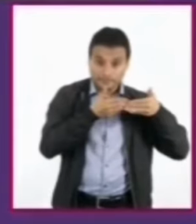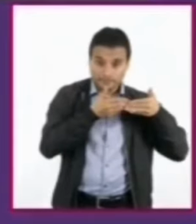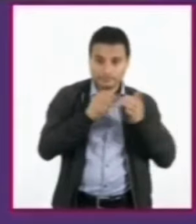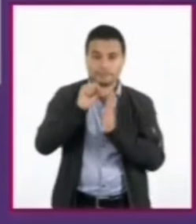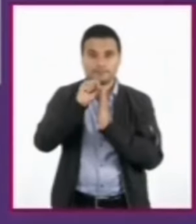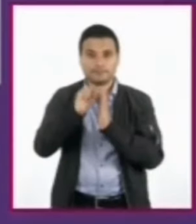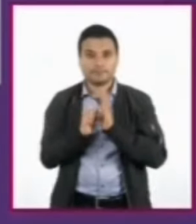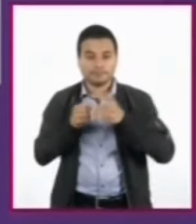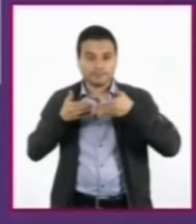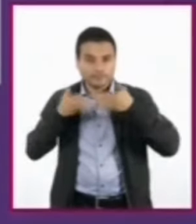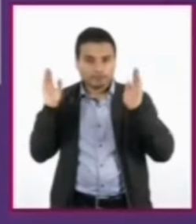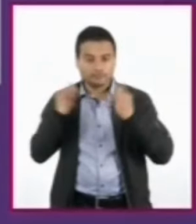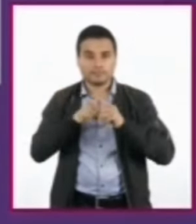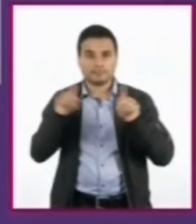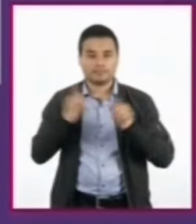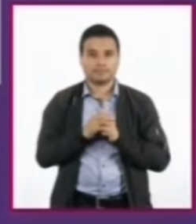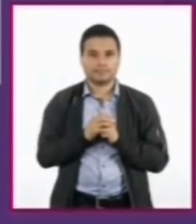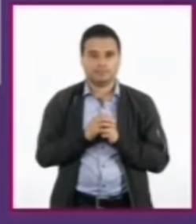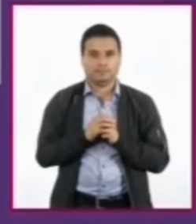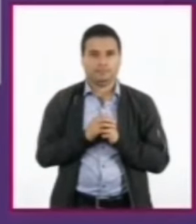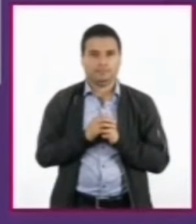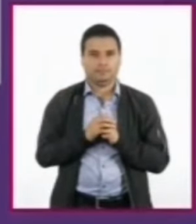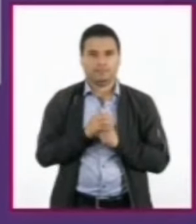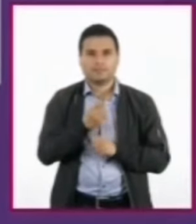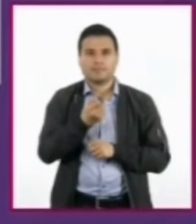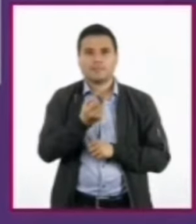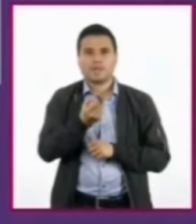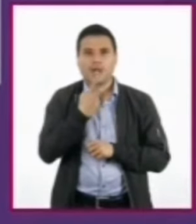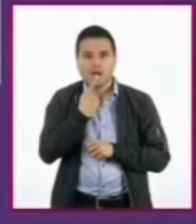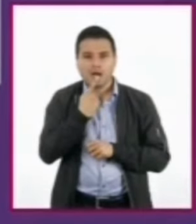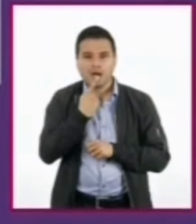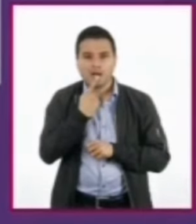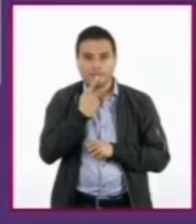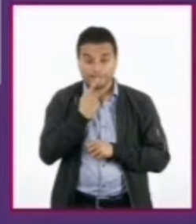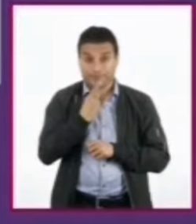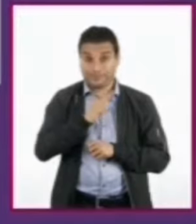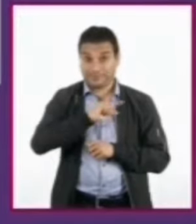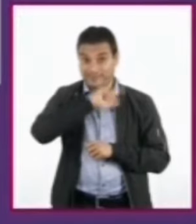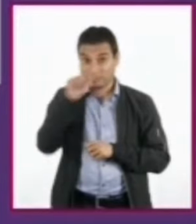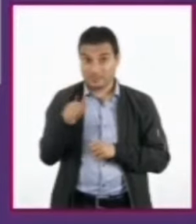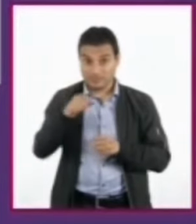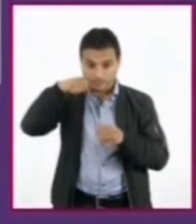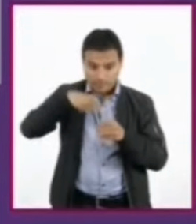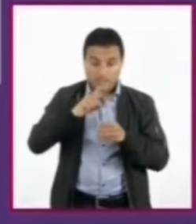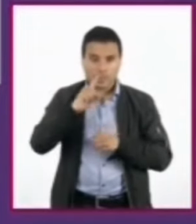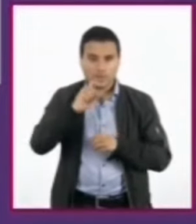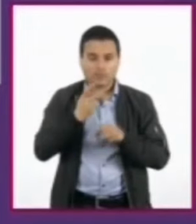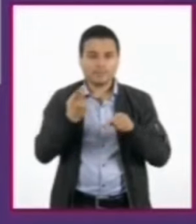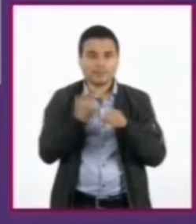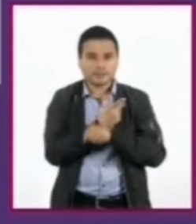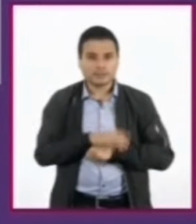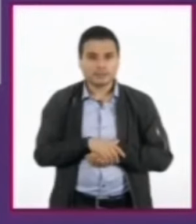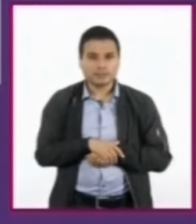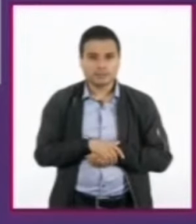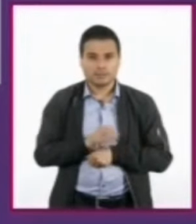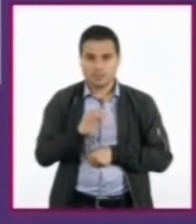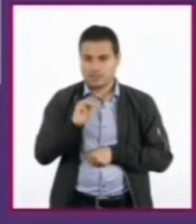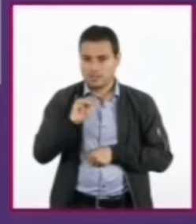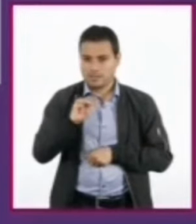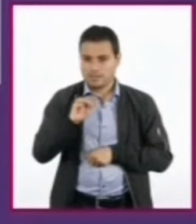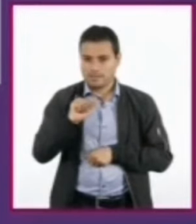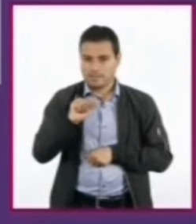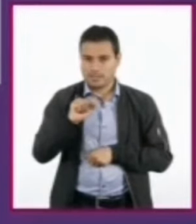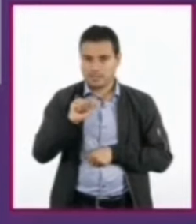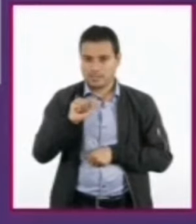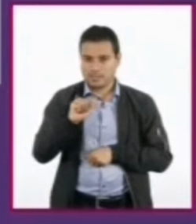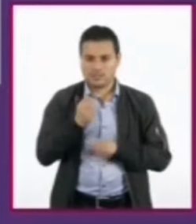¿Qué le ocurrió a la tableta al entrar en contacto con el agua? cómo es la magnitud de la masa final